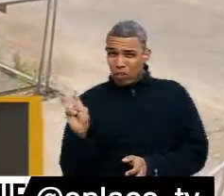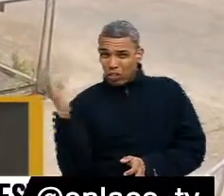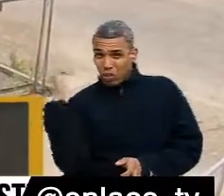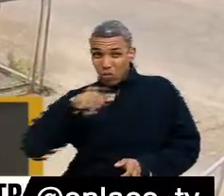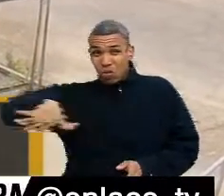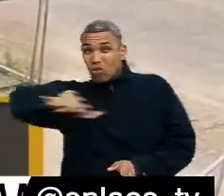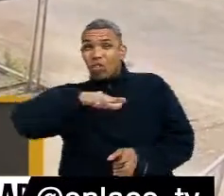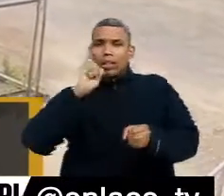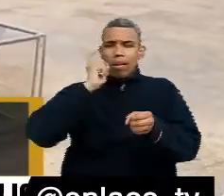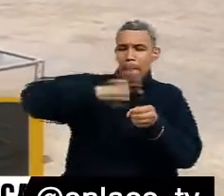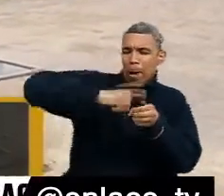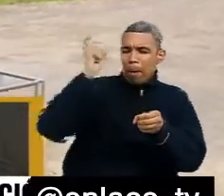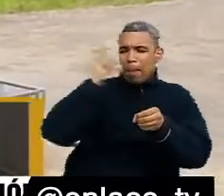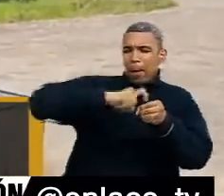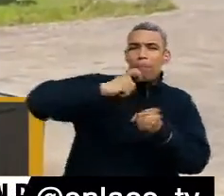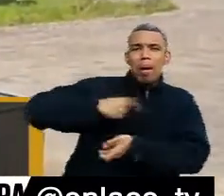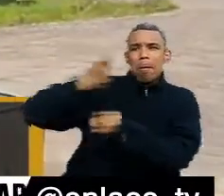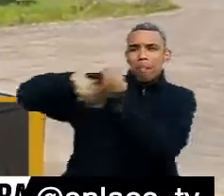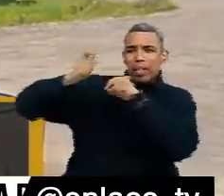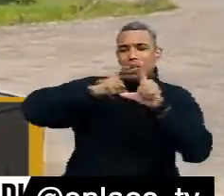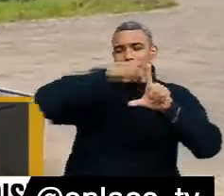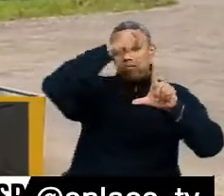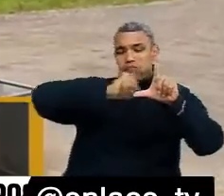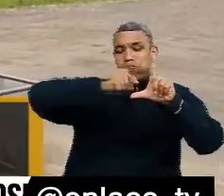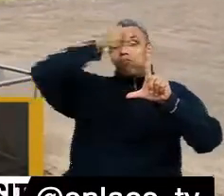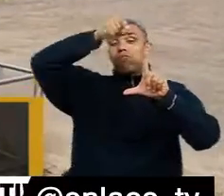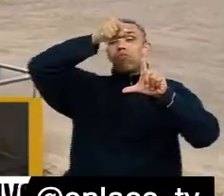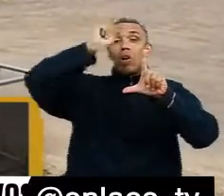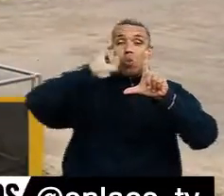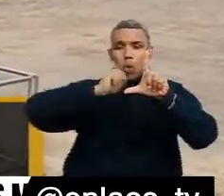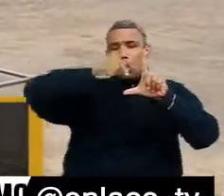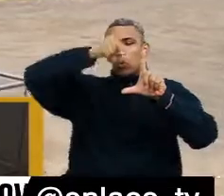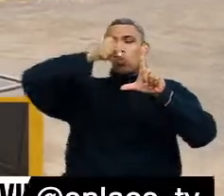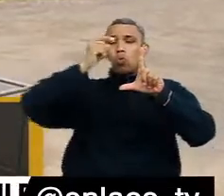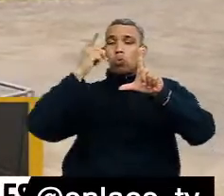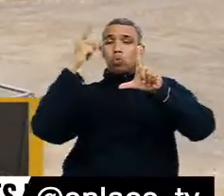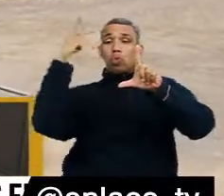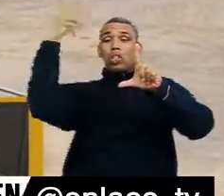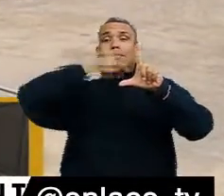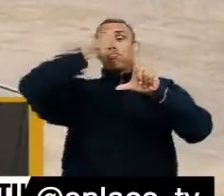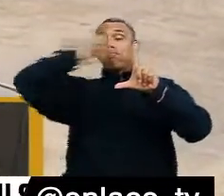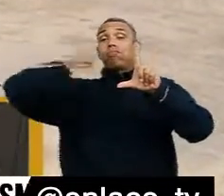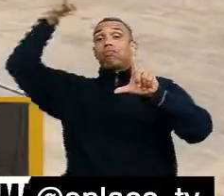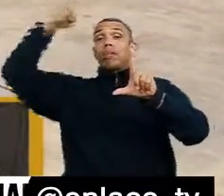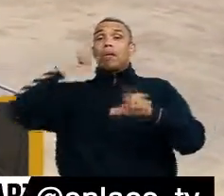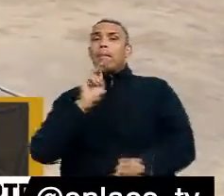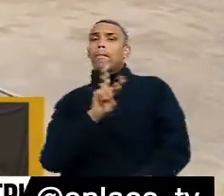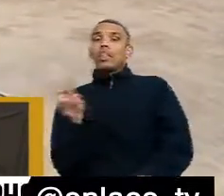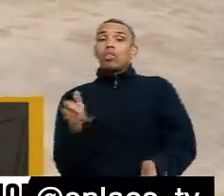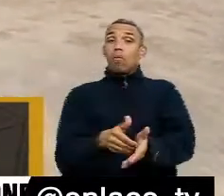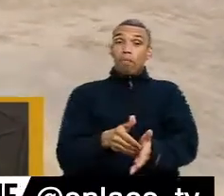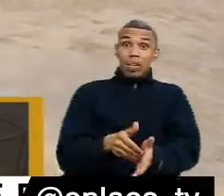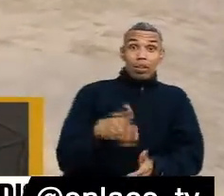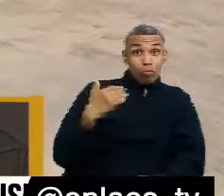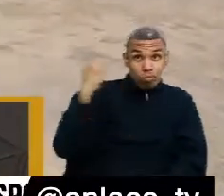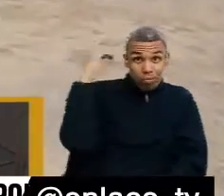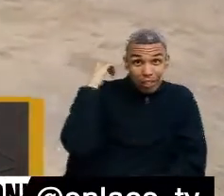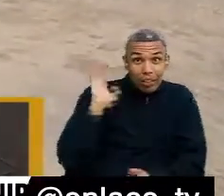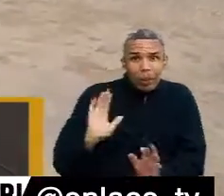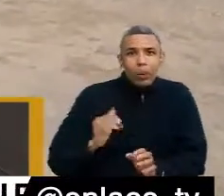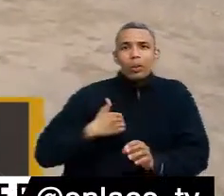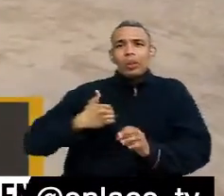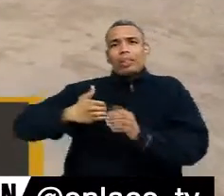petróleos diarios, que en ese entonces representaban más del 37% de toda la producción colombiana del momento. Durante 22 años